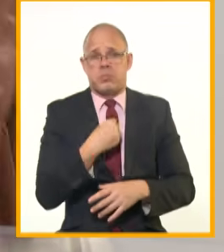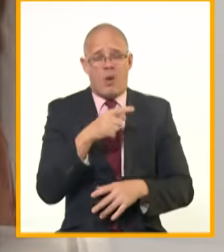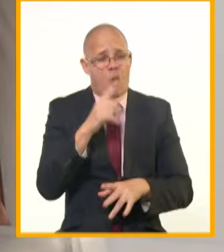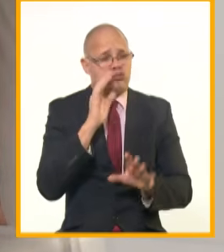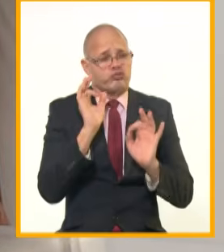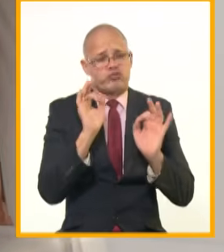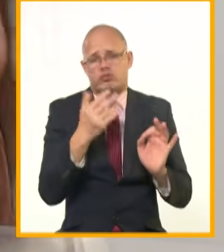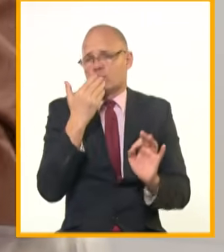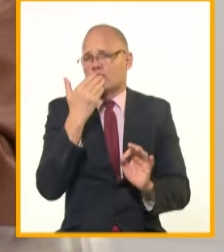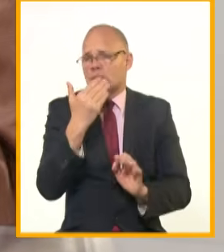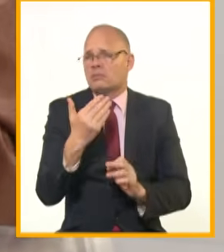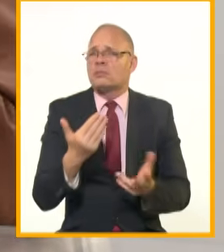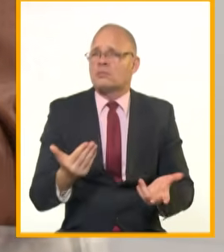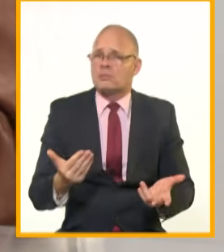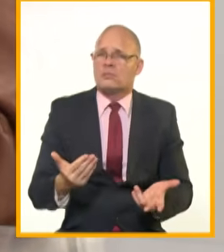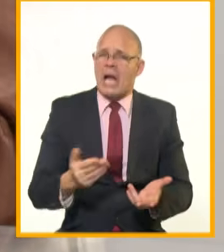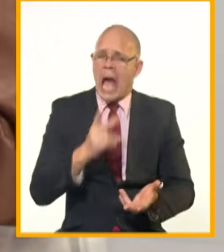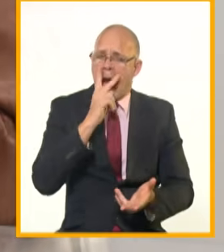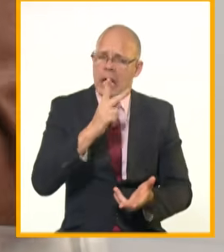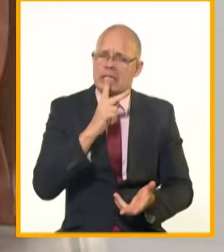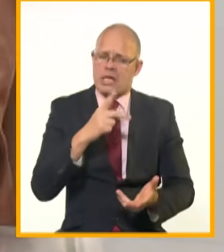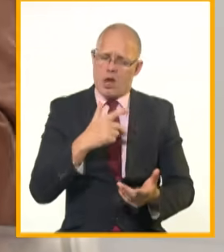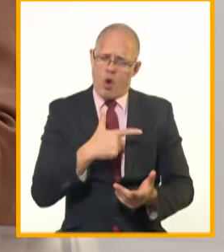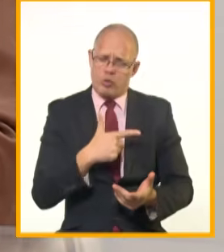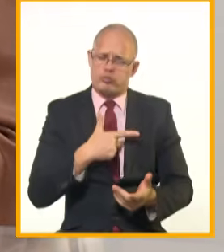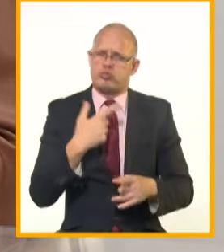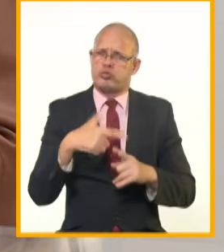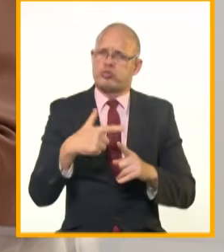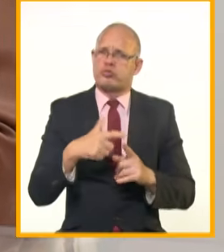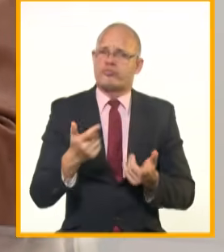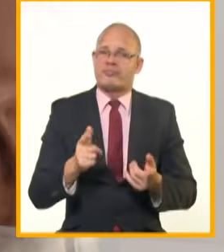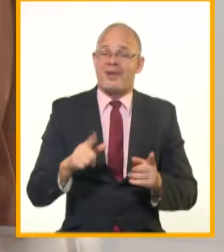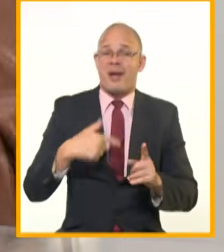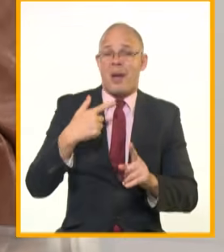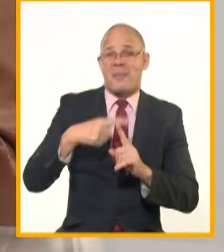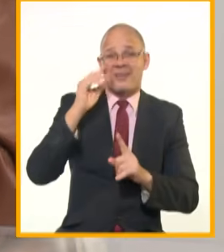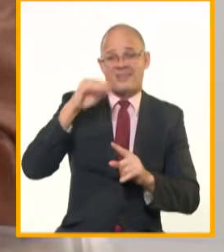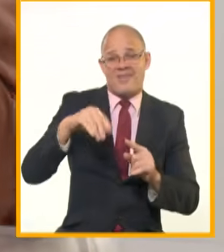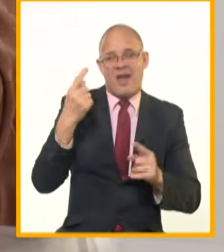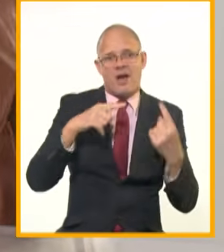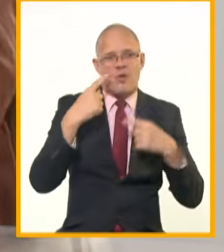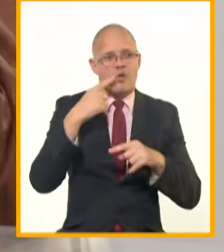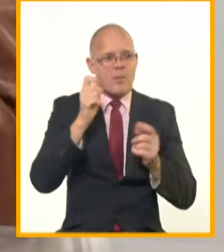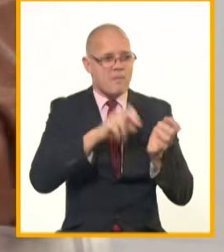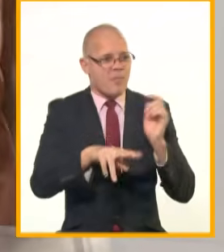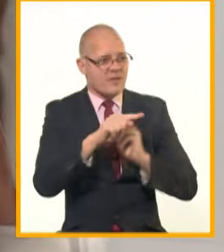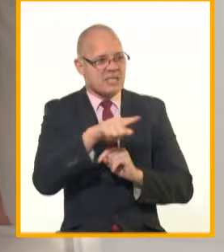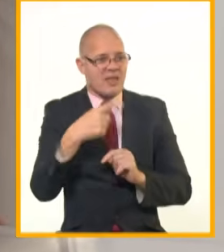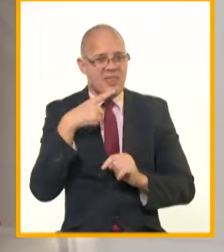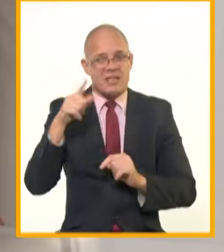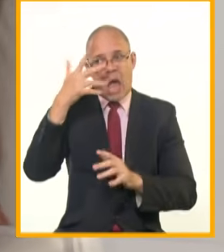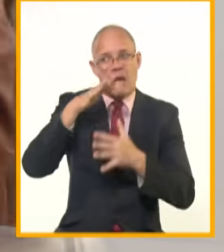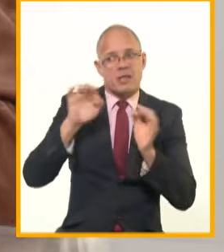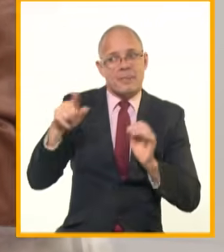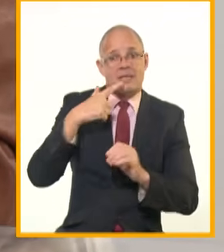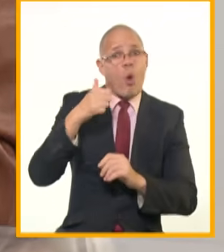médicos en esos servicios, y lo digo porque además hay personas también del resto de Cuba que los reconocen y que incluso muchas